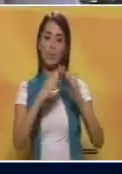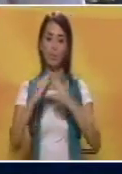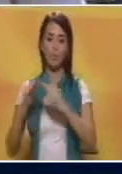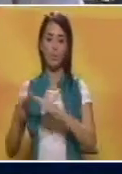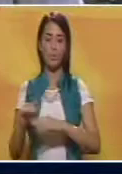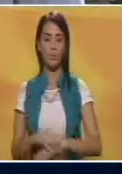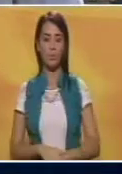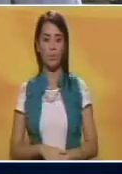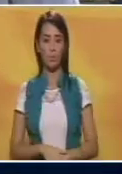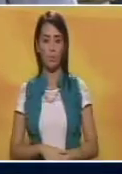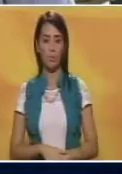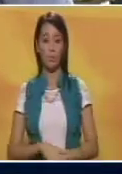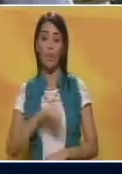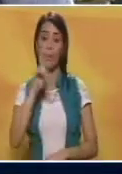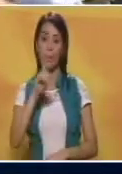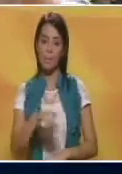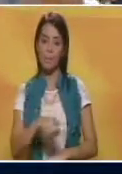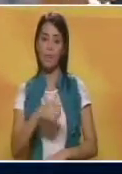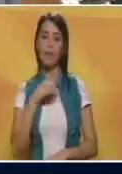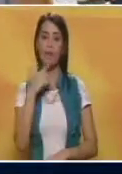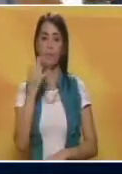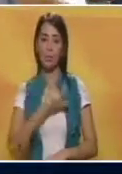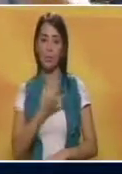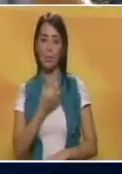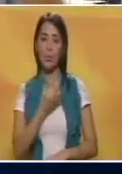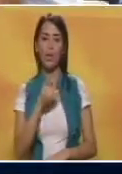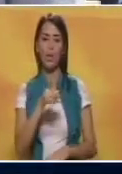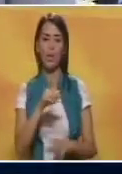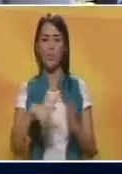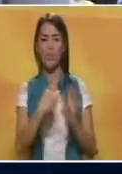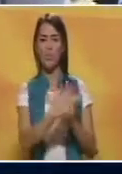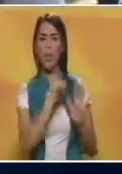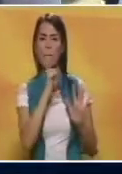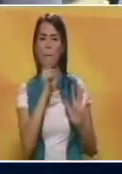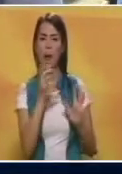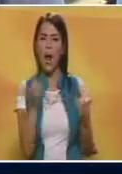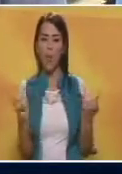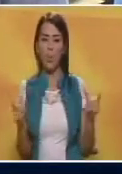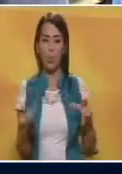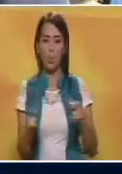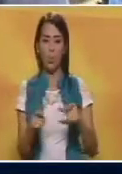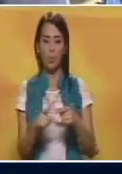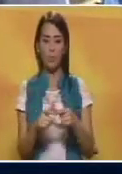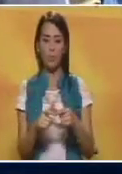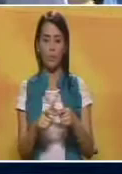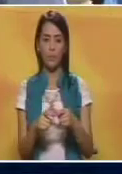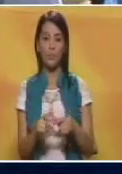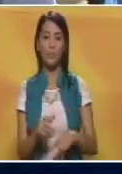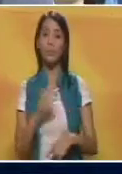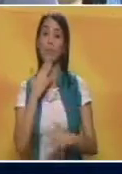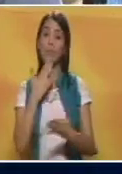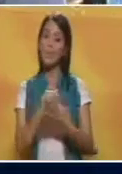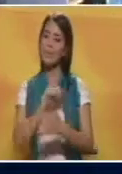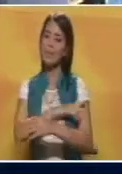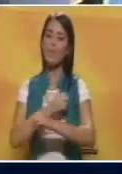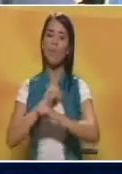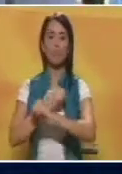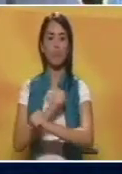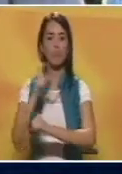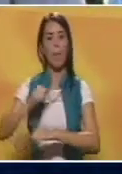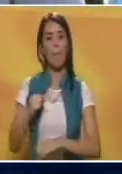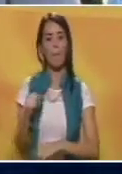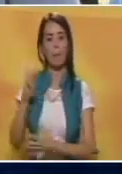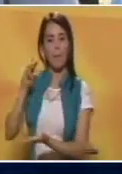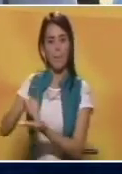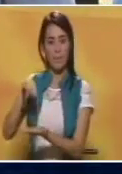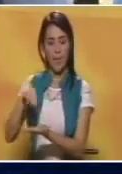asimismo el mandatario regional señaló que los índices delictivos en la entidad han disminuido considerablemente gracias al fortalecimiento de la policía de